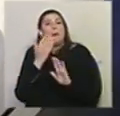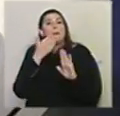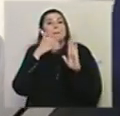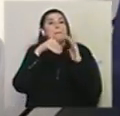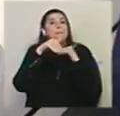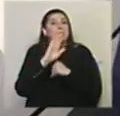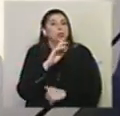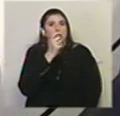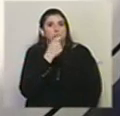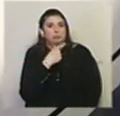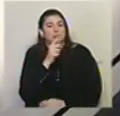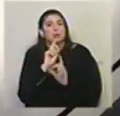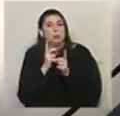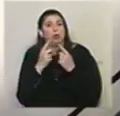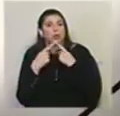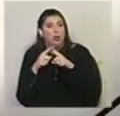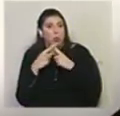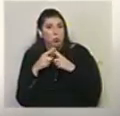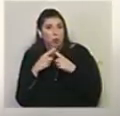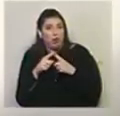que se discute son